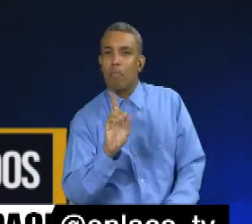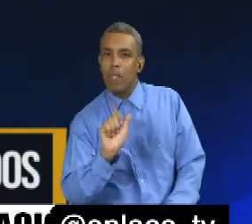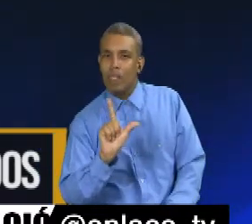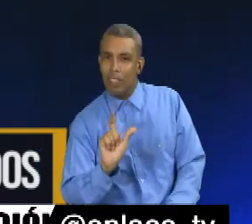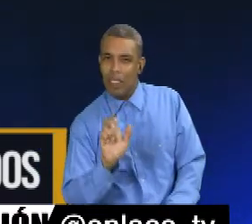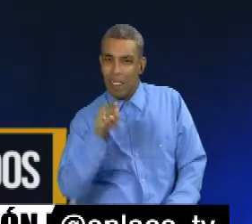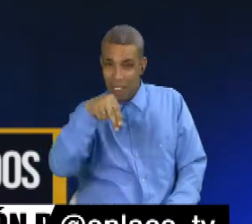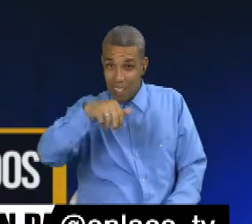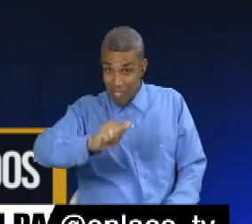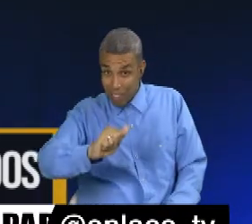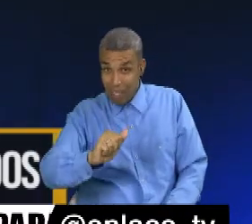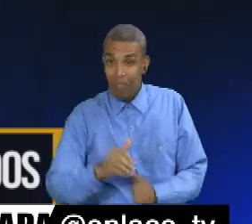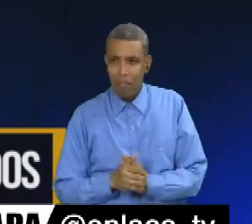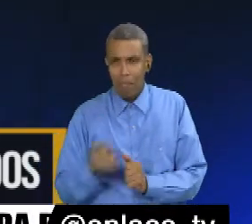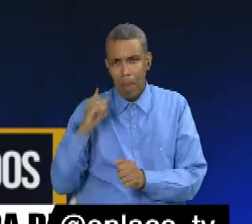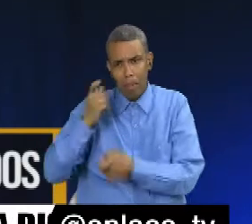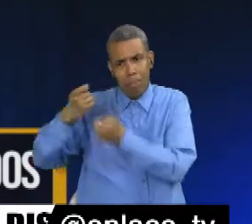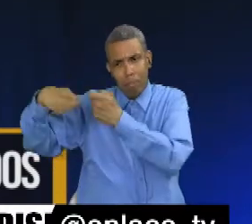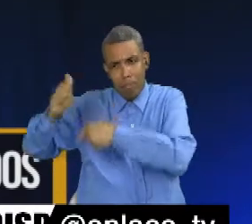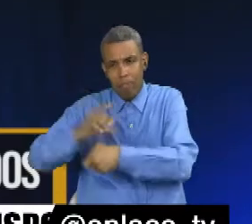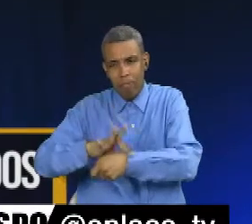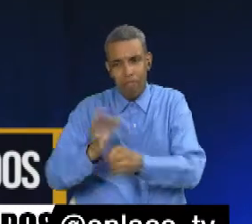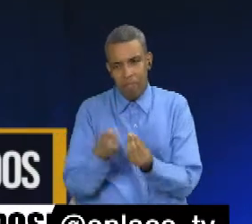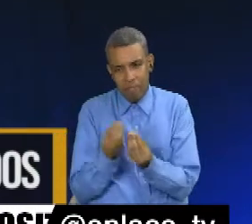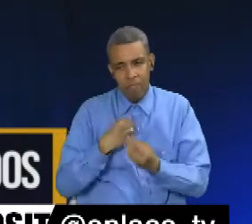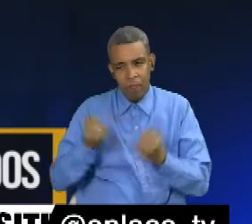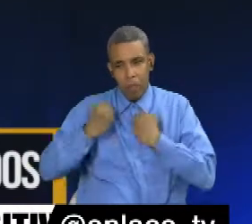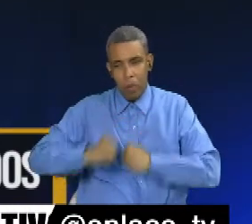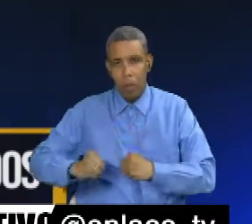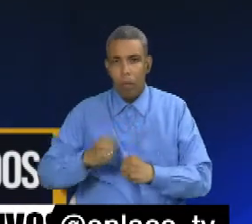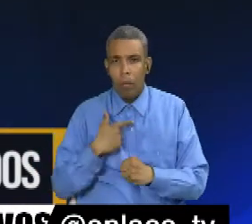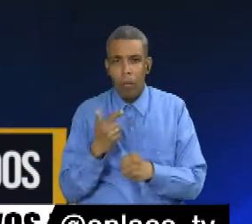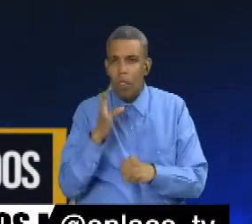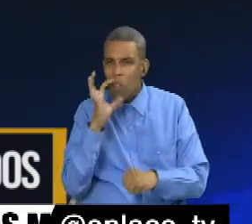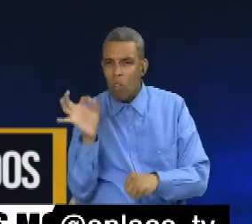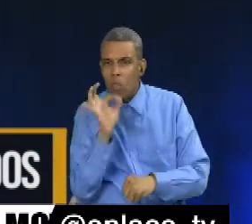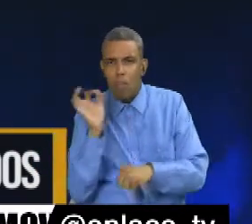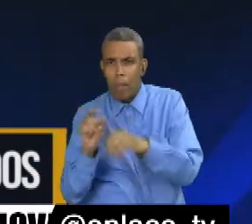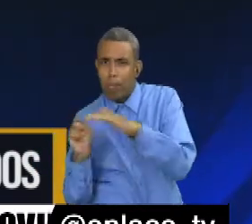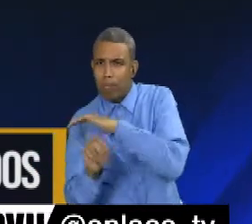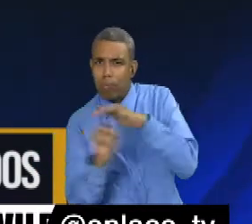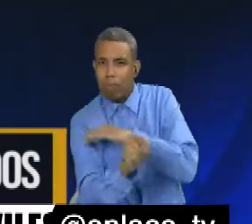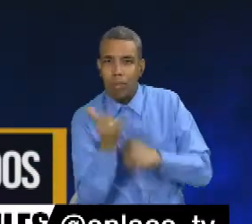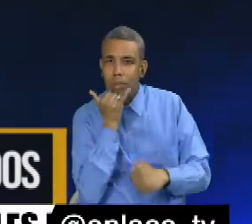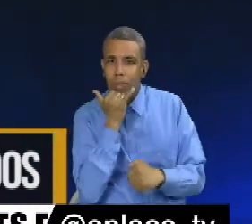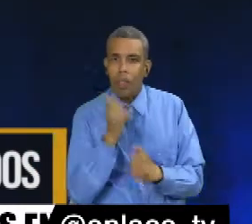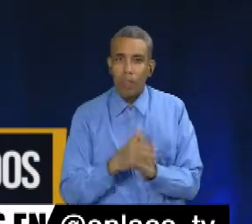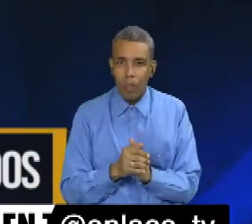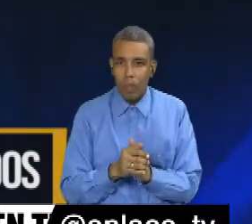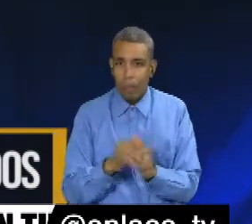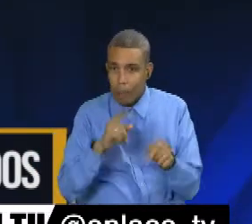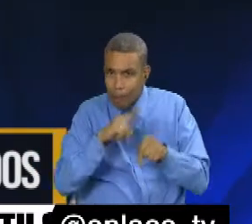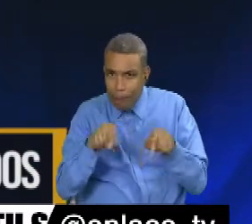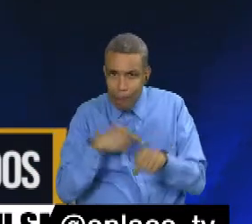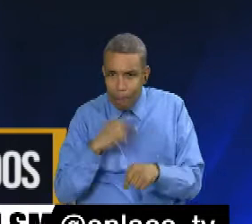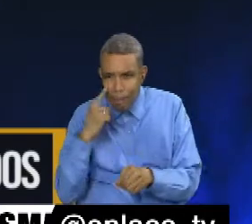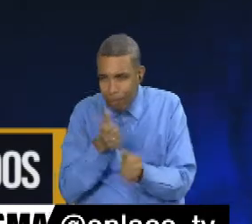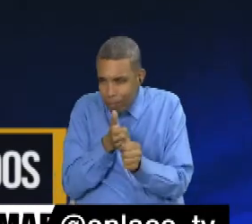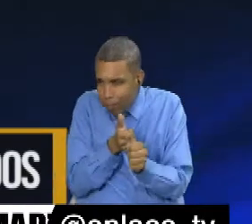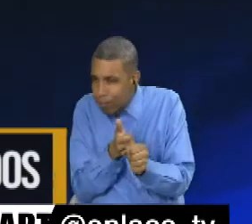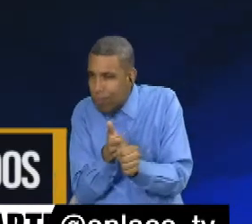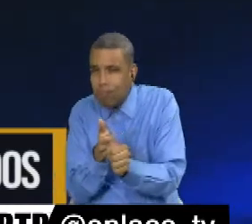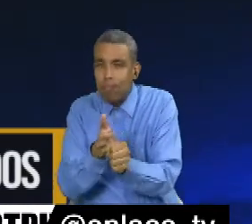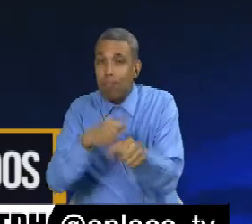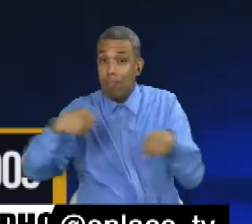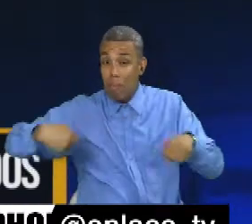de escapar por una zona boscosa, siendo retenido uno de ellos por vecinos del lugar. Los sujetos se movilizaban en una